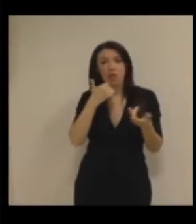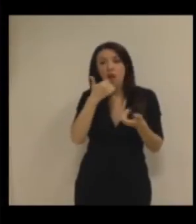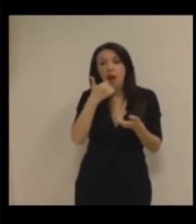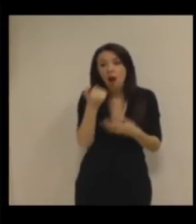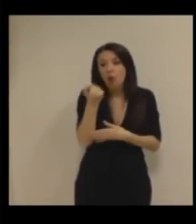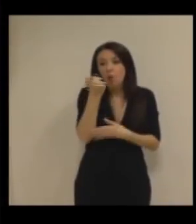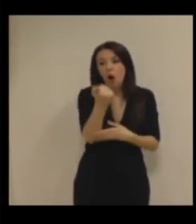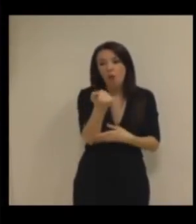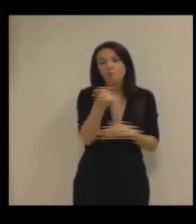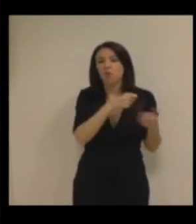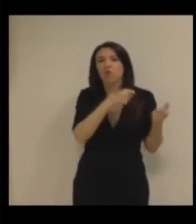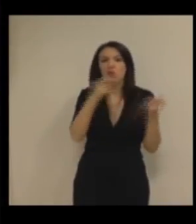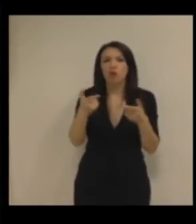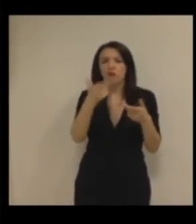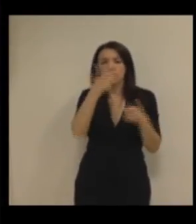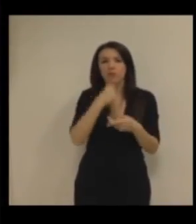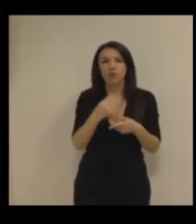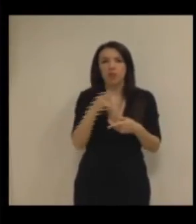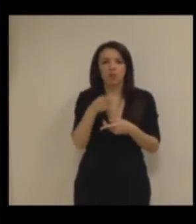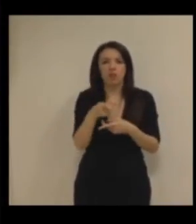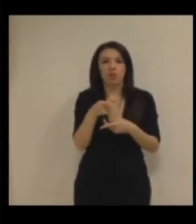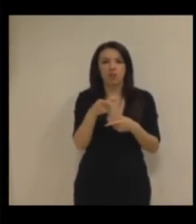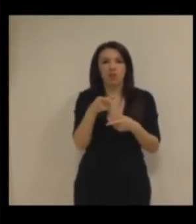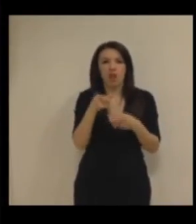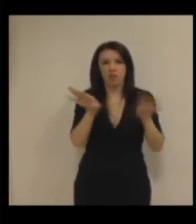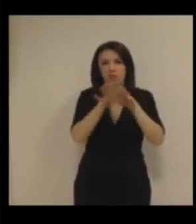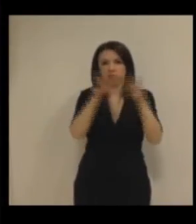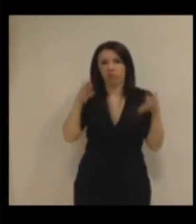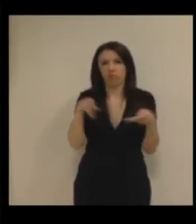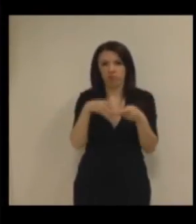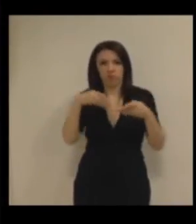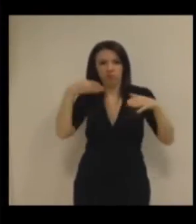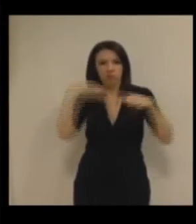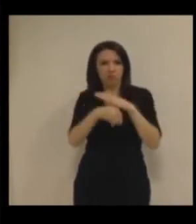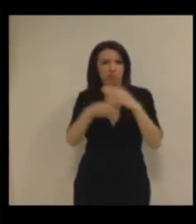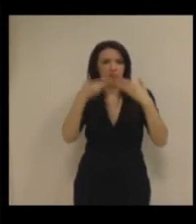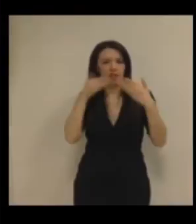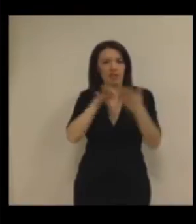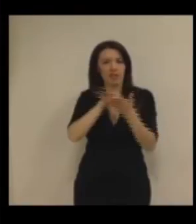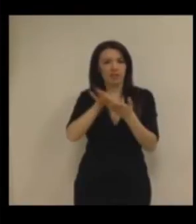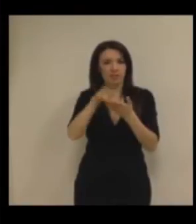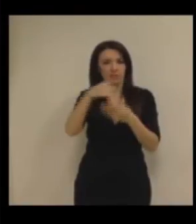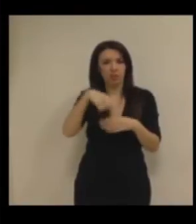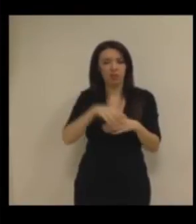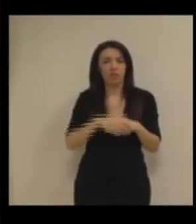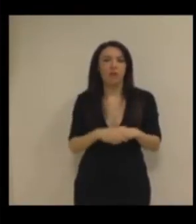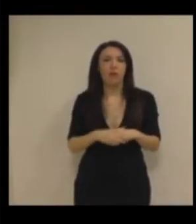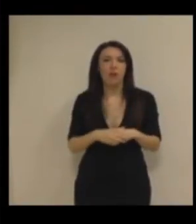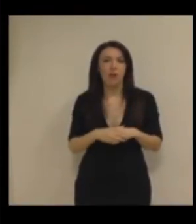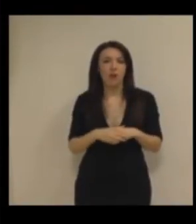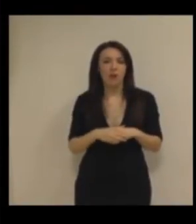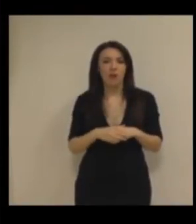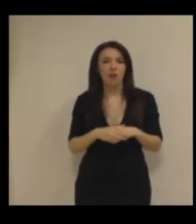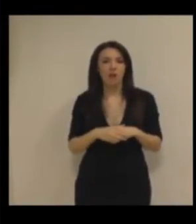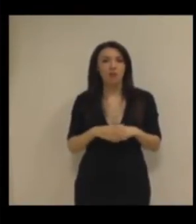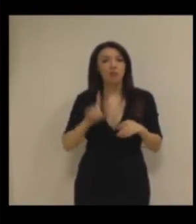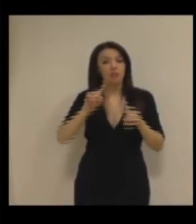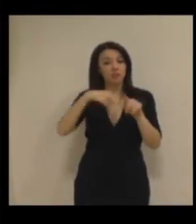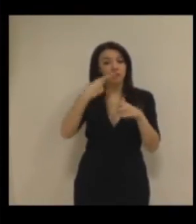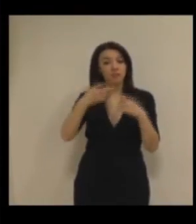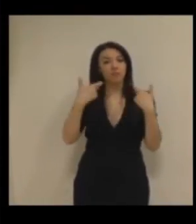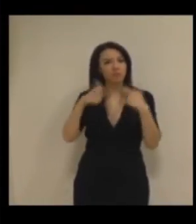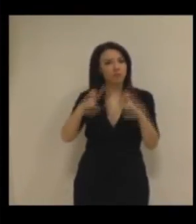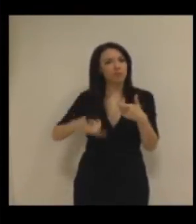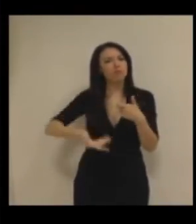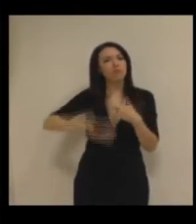puede facilitar a la persona su navegación a través del servicio. Y luego, un apartado muy, muy, muy